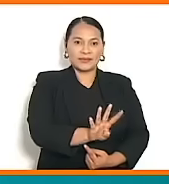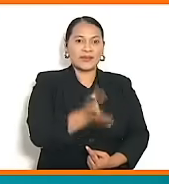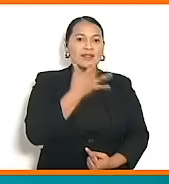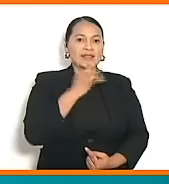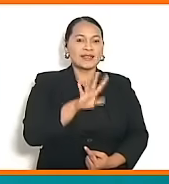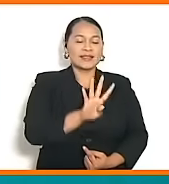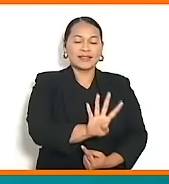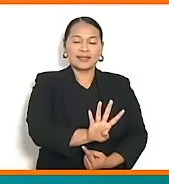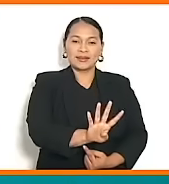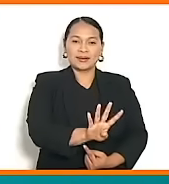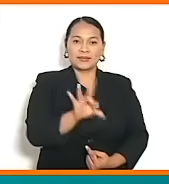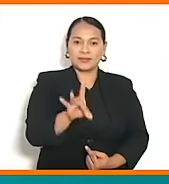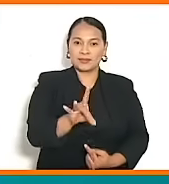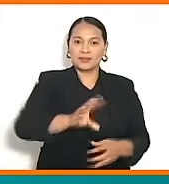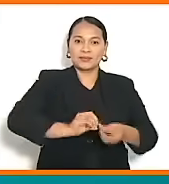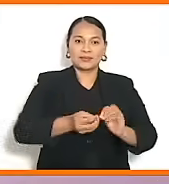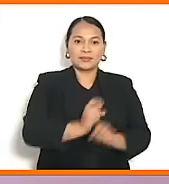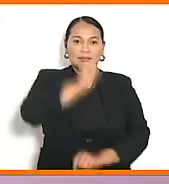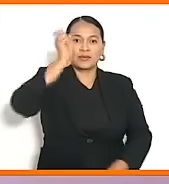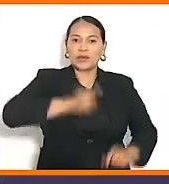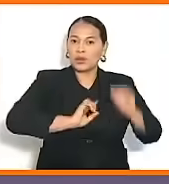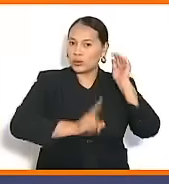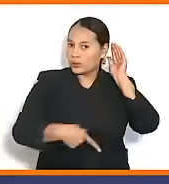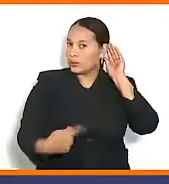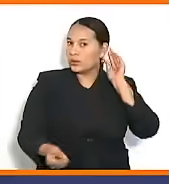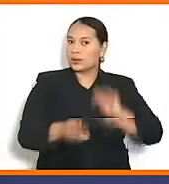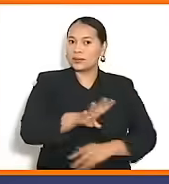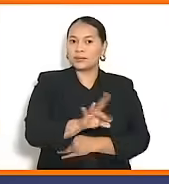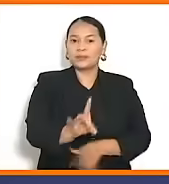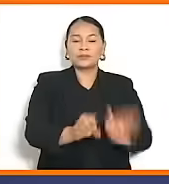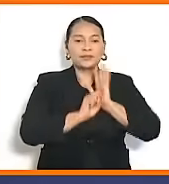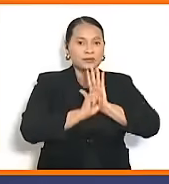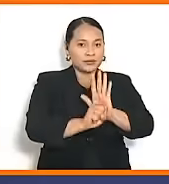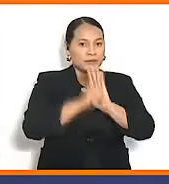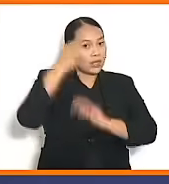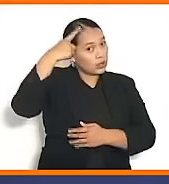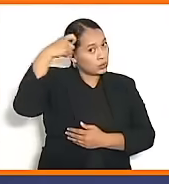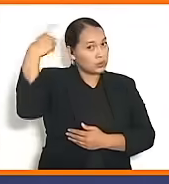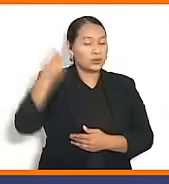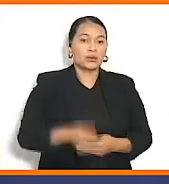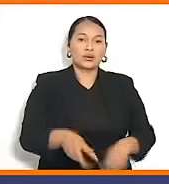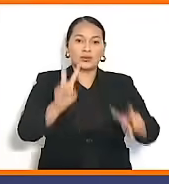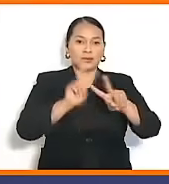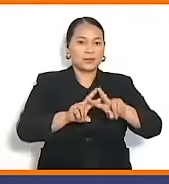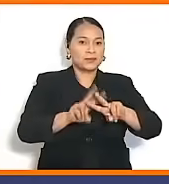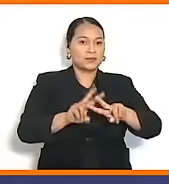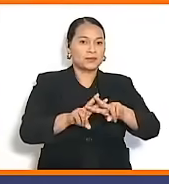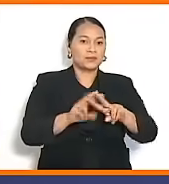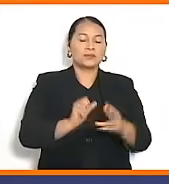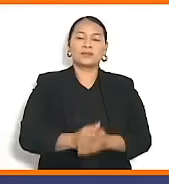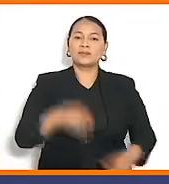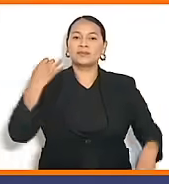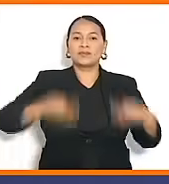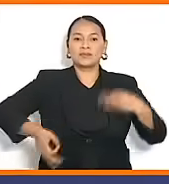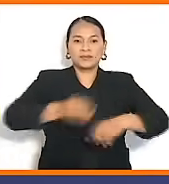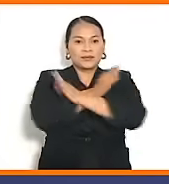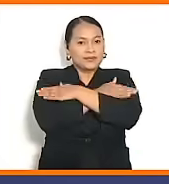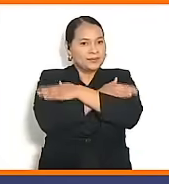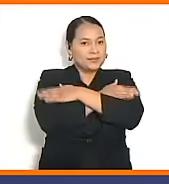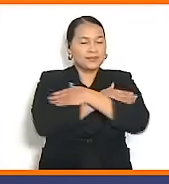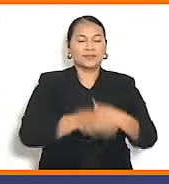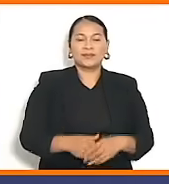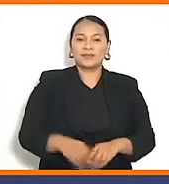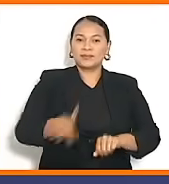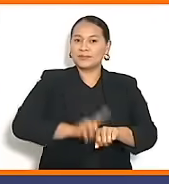suerte. 8. Tu número favorecido en diario es el 48, con su símbolo de sueños estrella. Muchas felicidades.